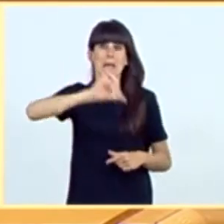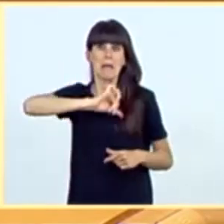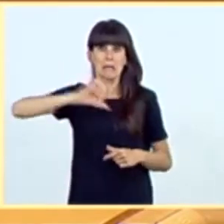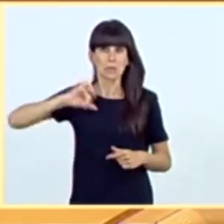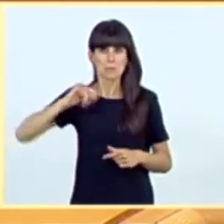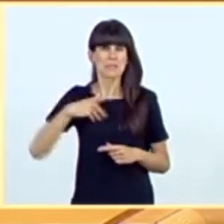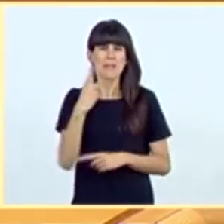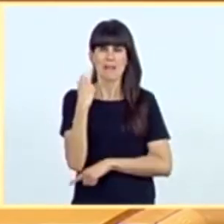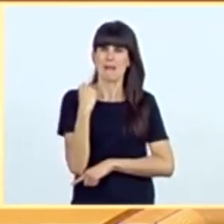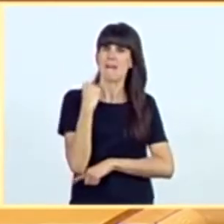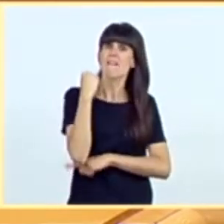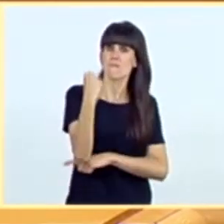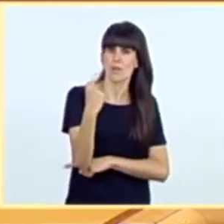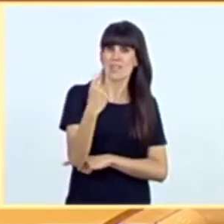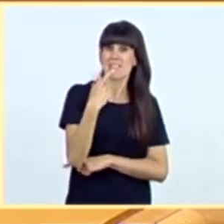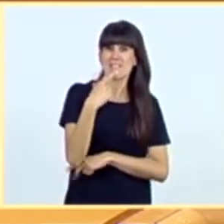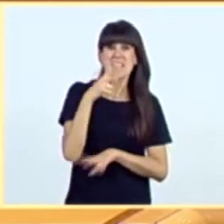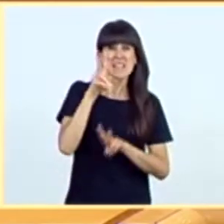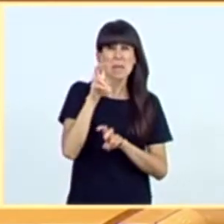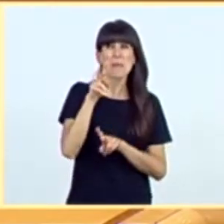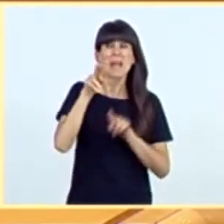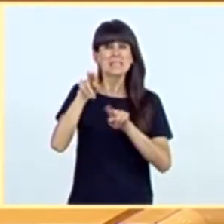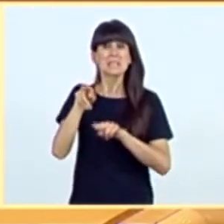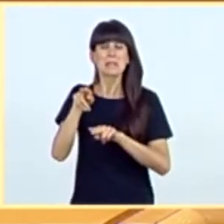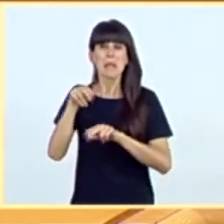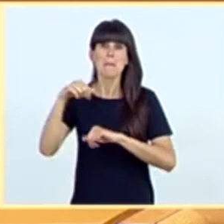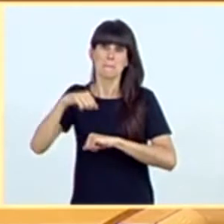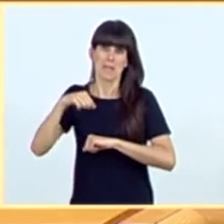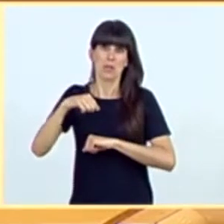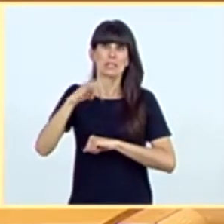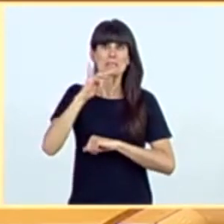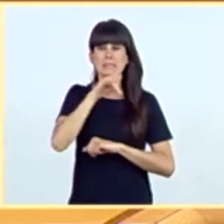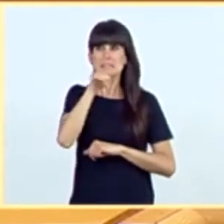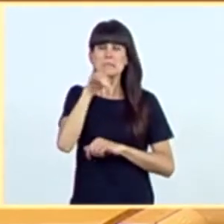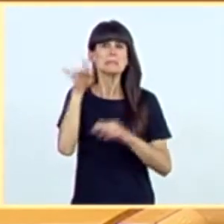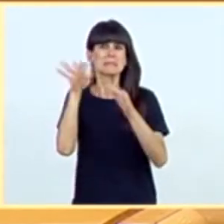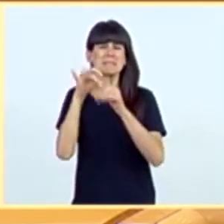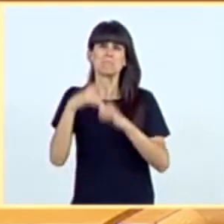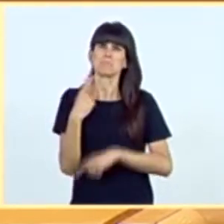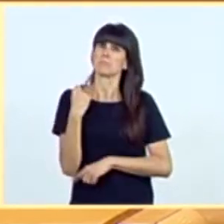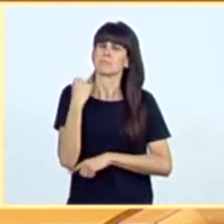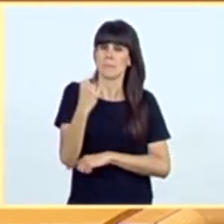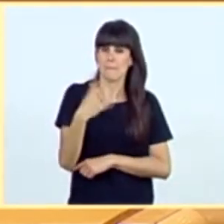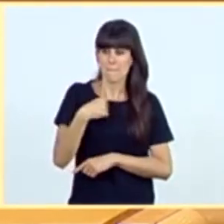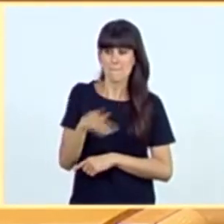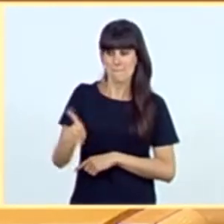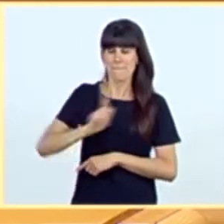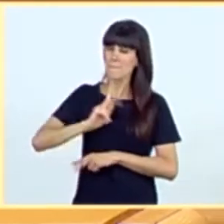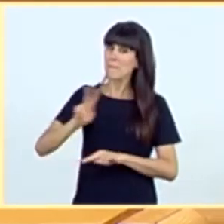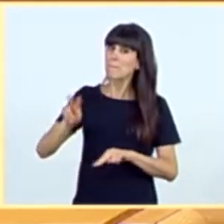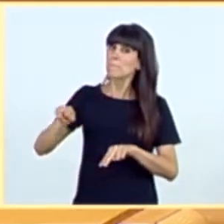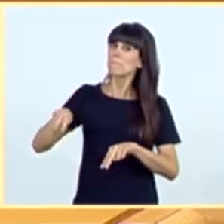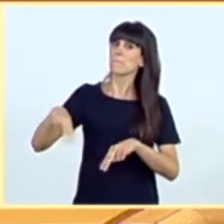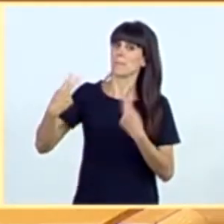lo que se refería a las residencias de mayores. Y permítame que haga un sucinto resumen de las medidas